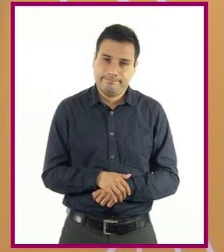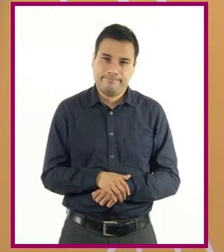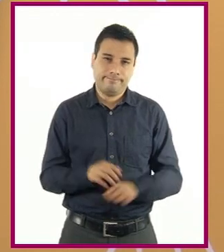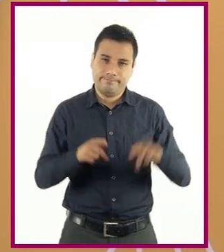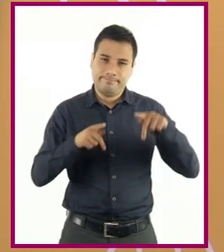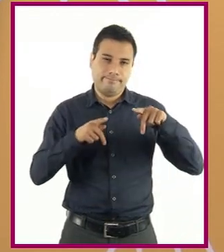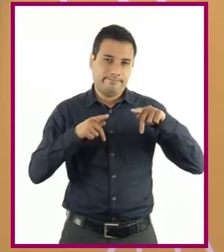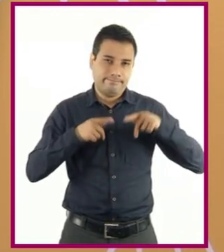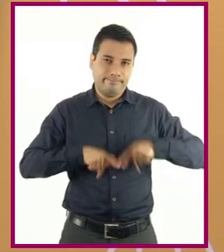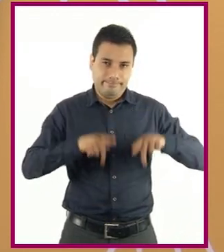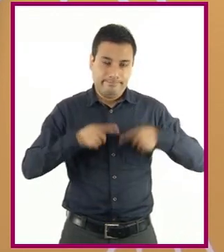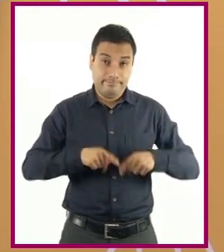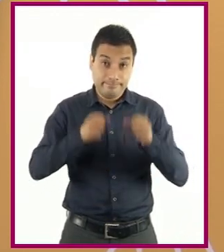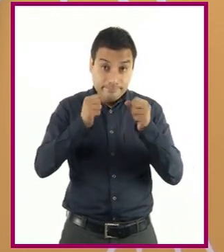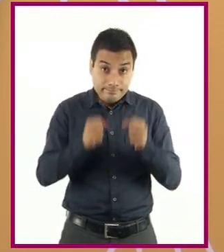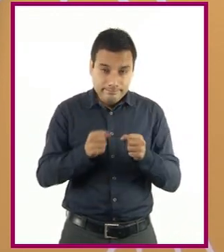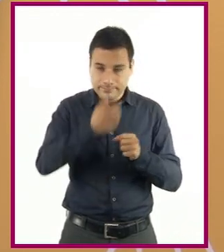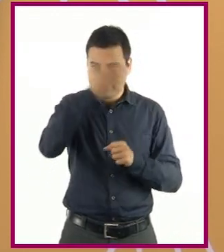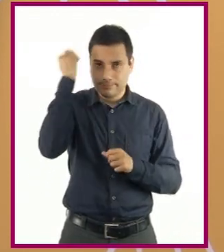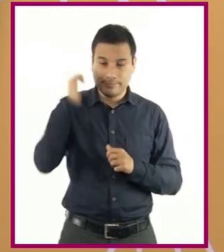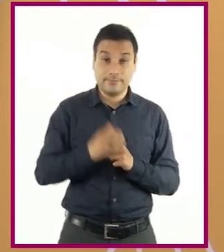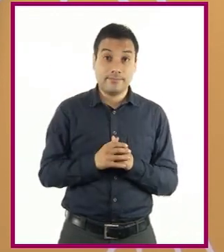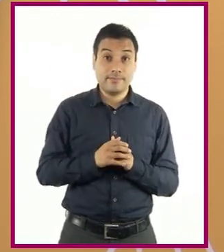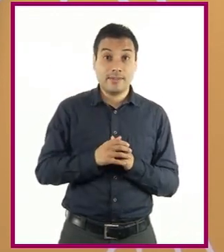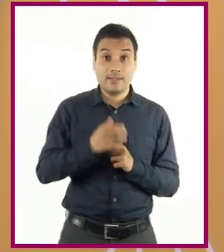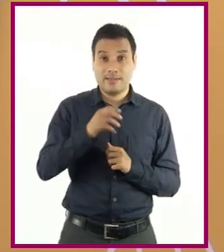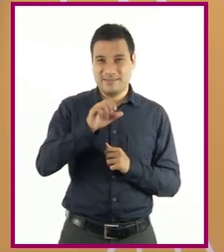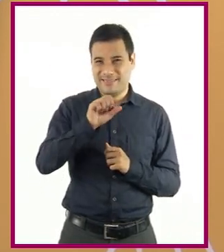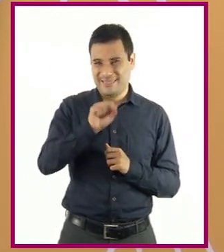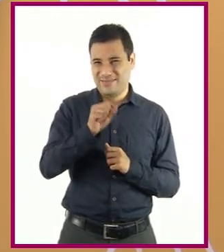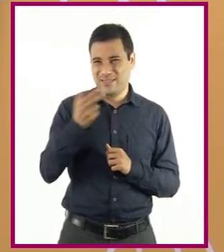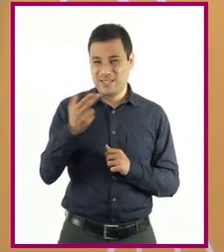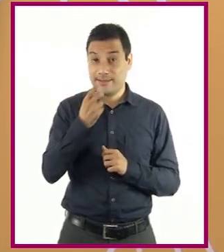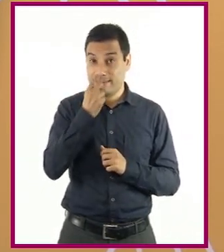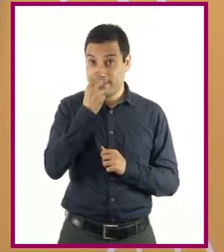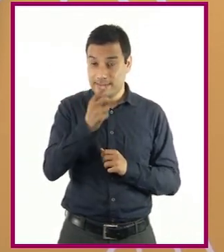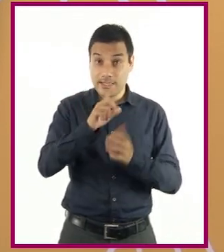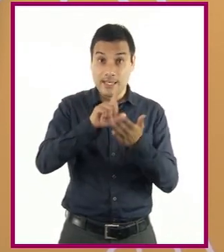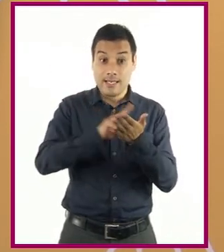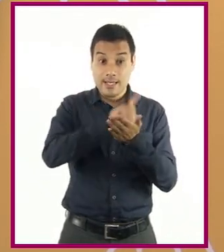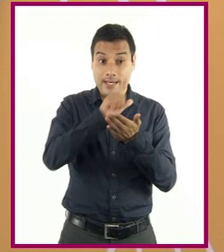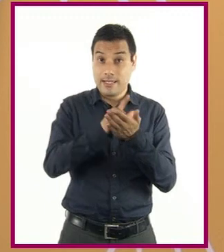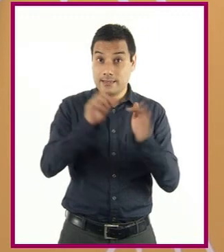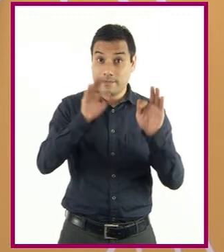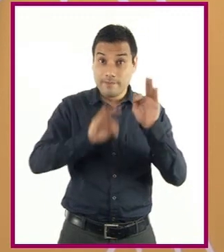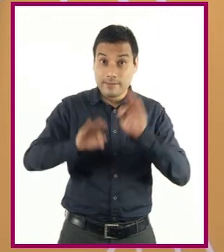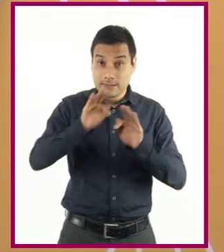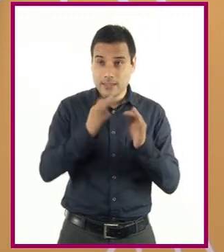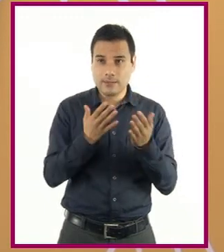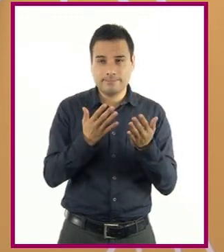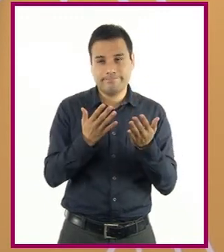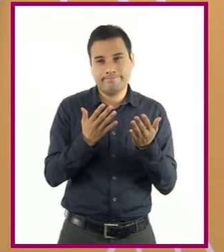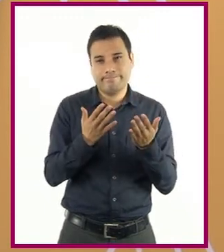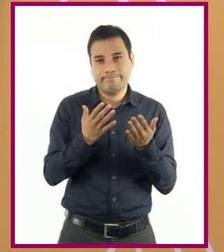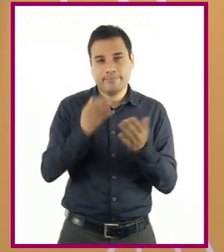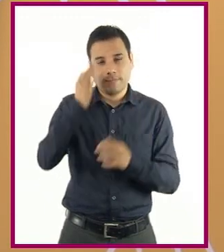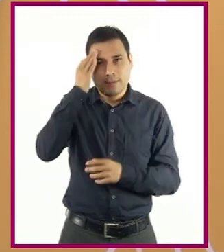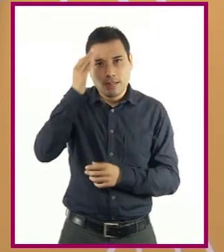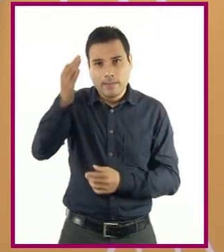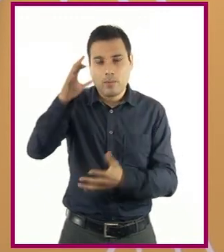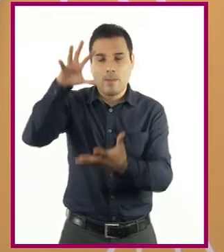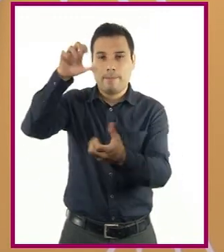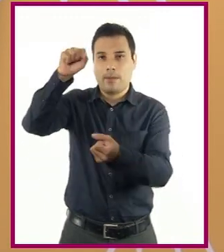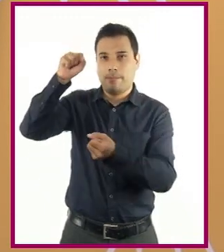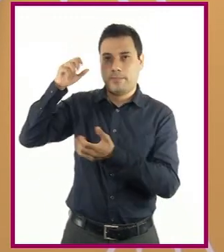Hawking declaró que en el universo las leyes de la física impiden los viajes en el tiempo. Dijo que el universo tiene